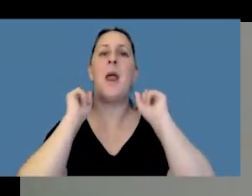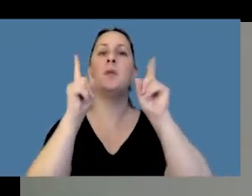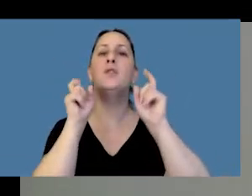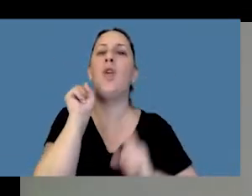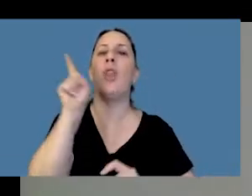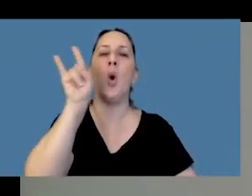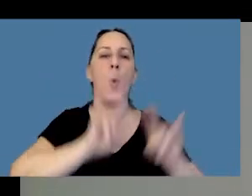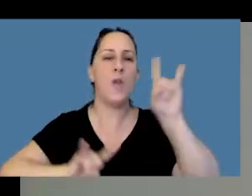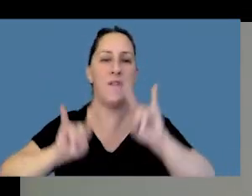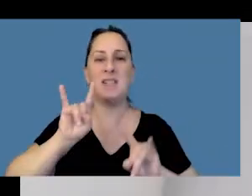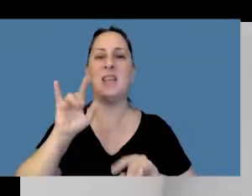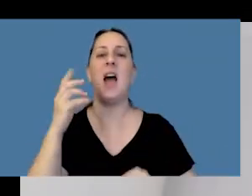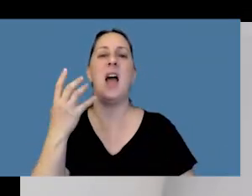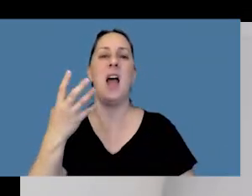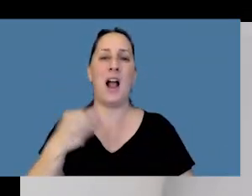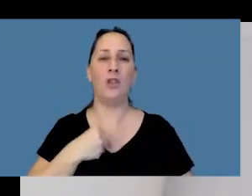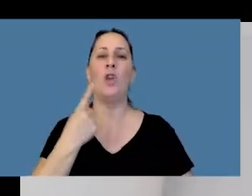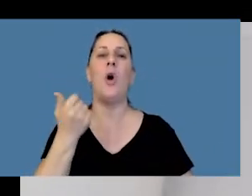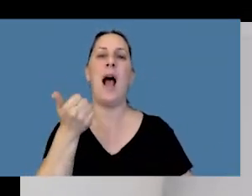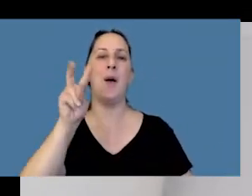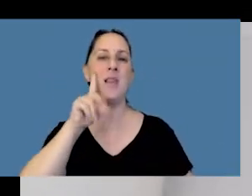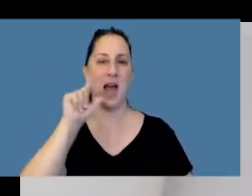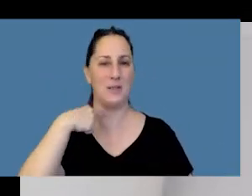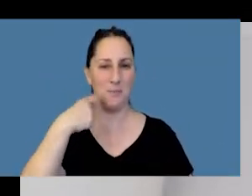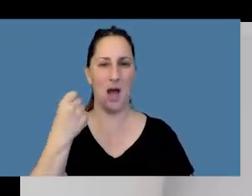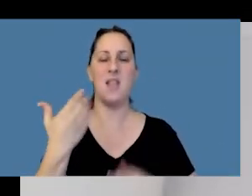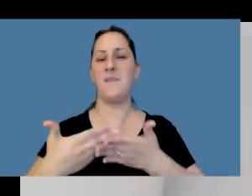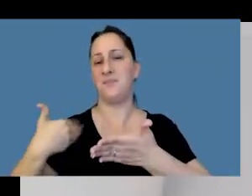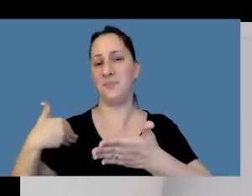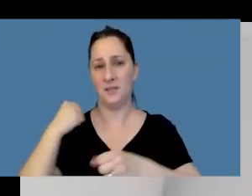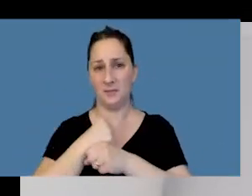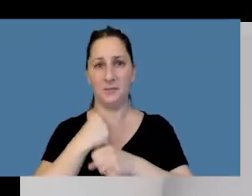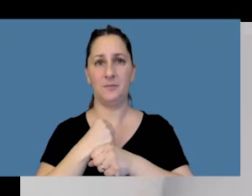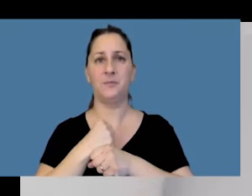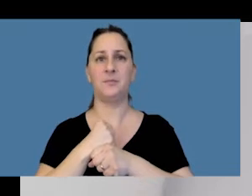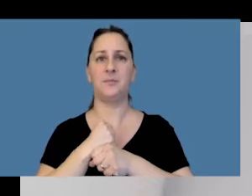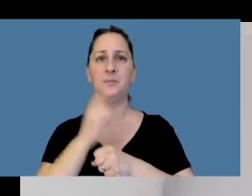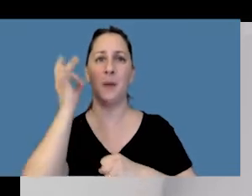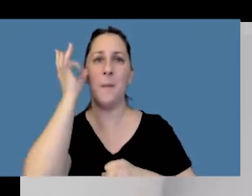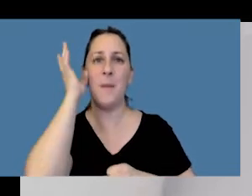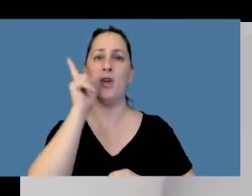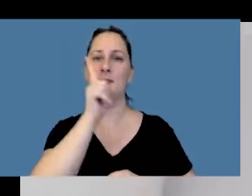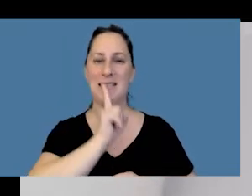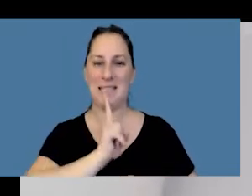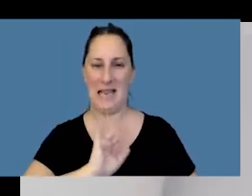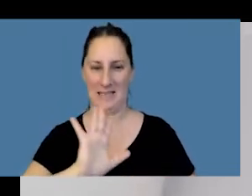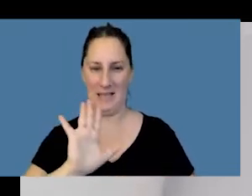universitarios, Universidad Católica de Ávila, España. Antecedentes laborales, esperen un segundo que voy a silenciar un poco.